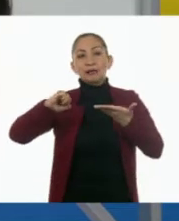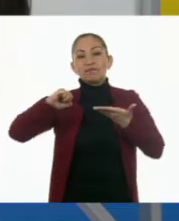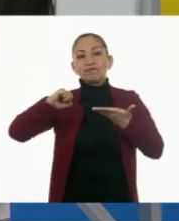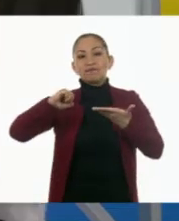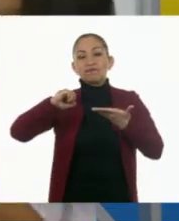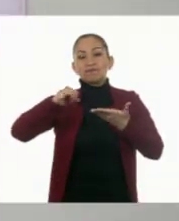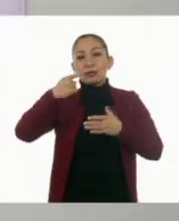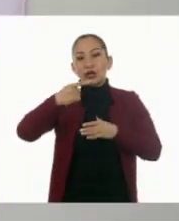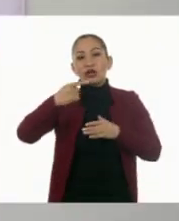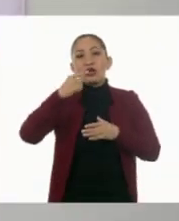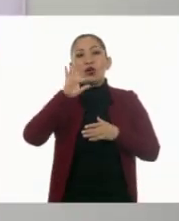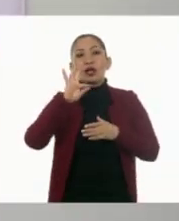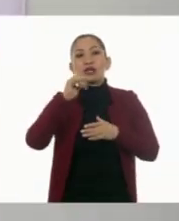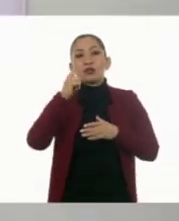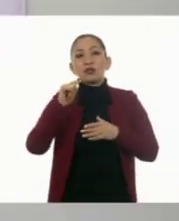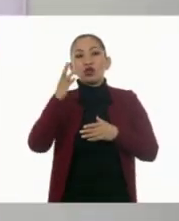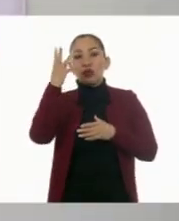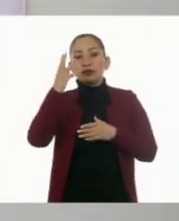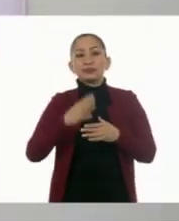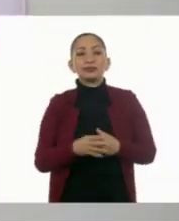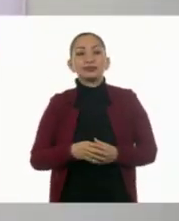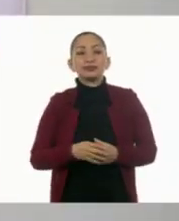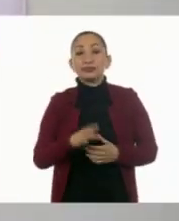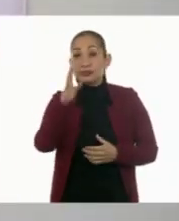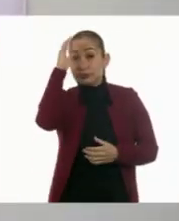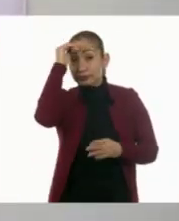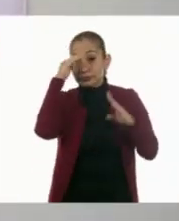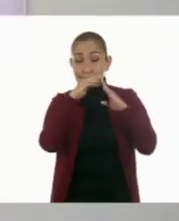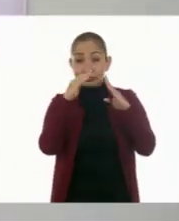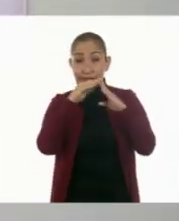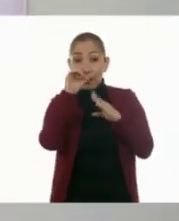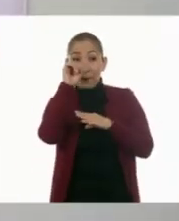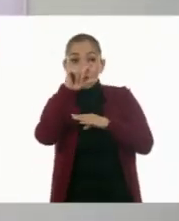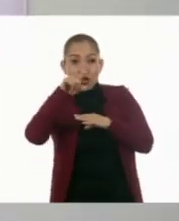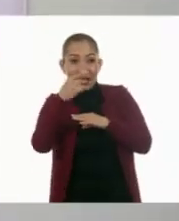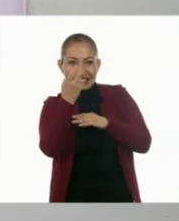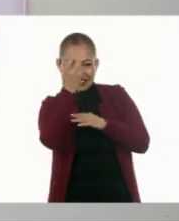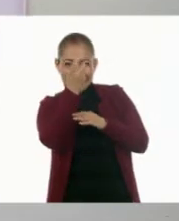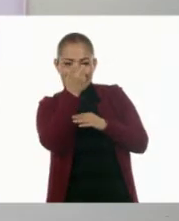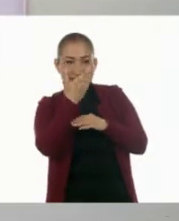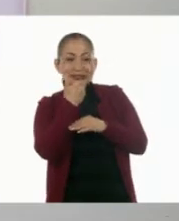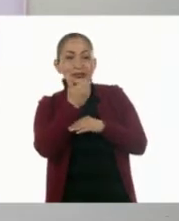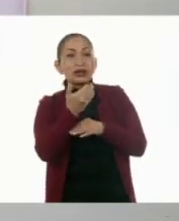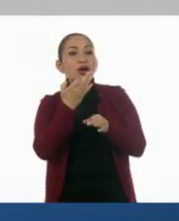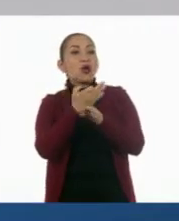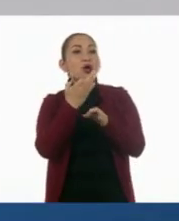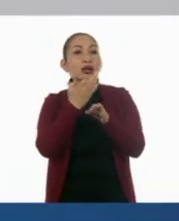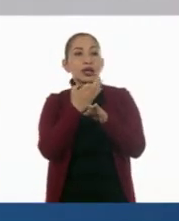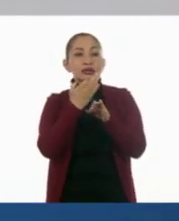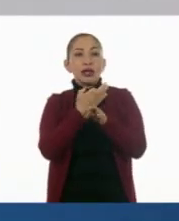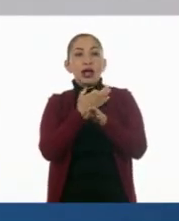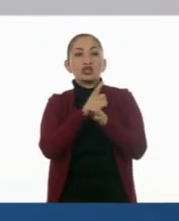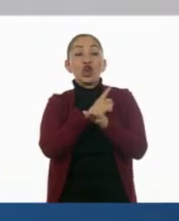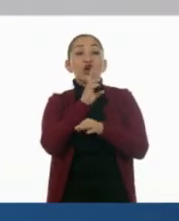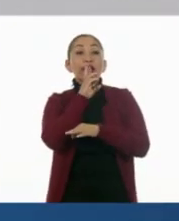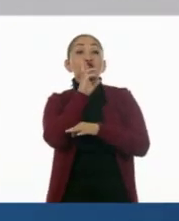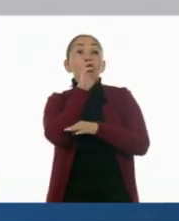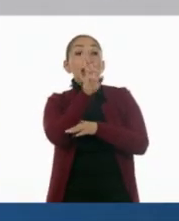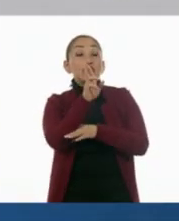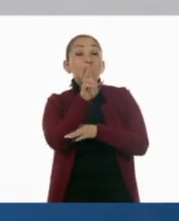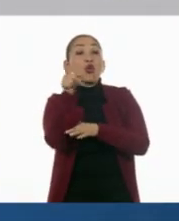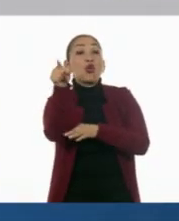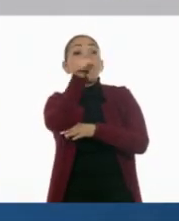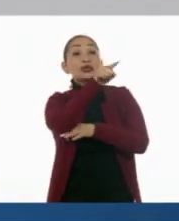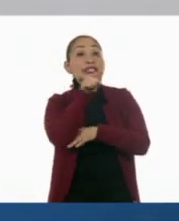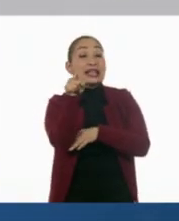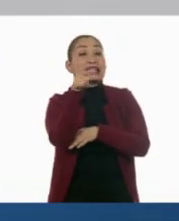menos 41.4. Perfecto. Recuerden en casa que de esto se trata. Ajá. Ahorita nada más tenemos el resultado. Ustedes